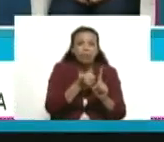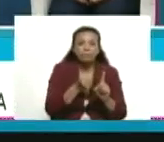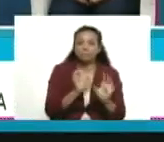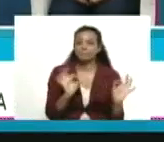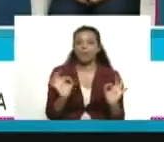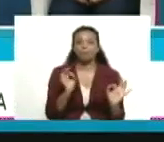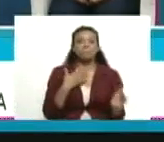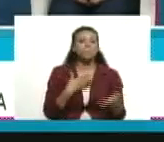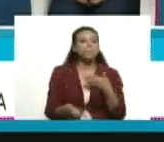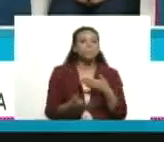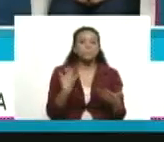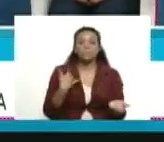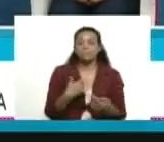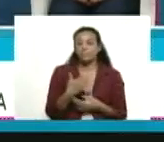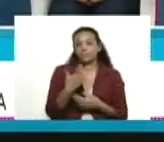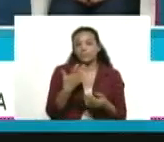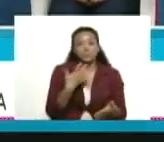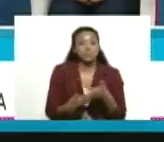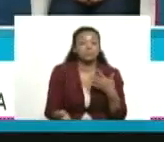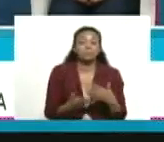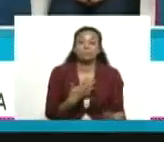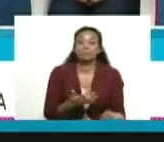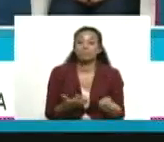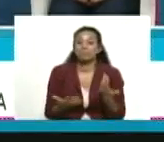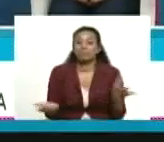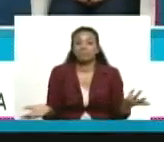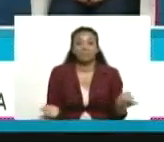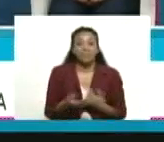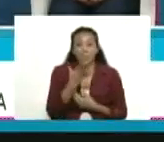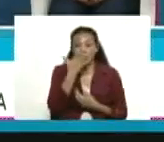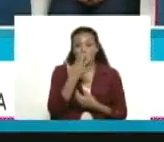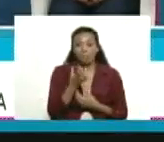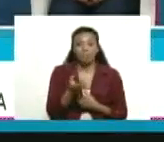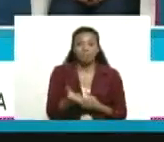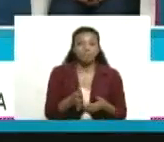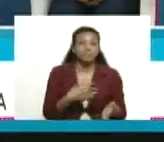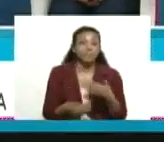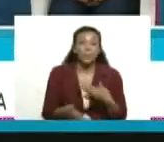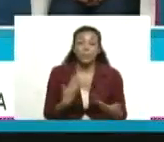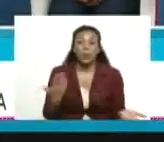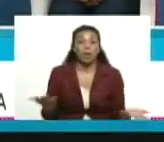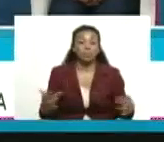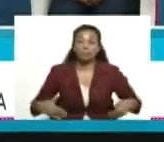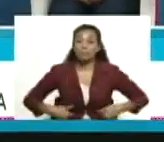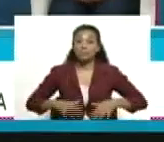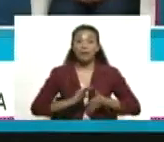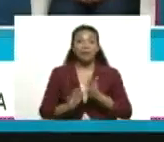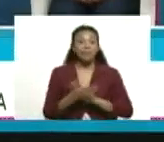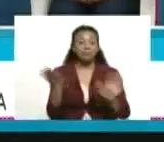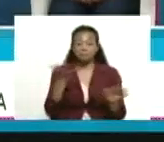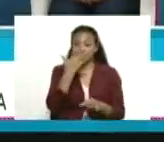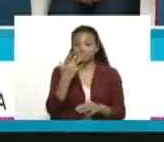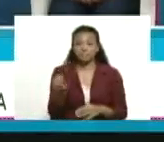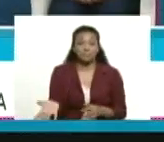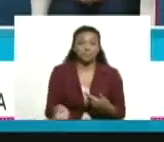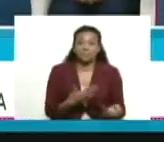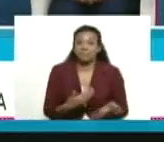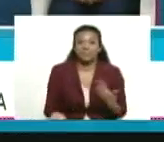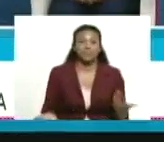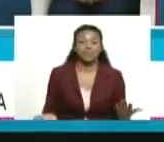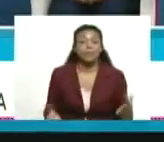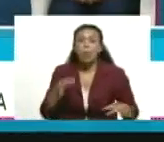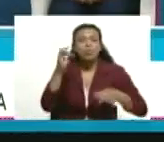a casabe, pues. Me sabe a casabe. Tenemos que parir resultados. No podemos